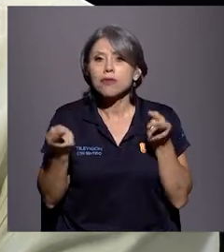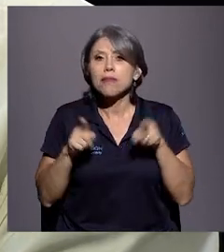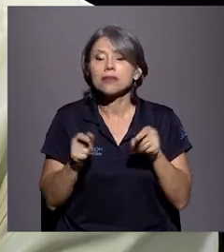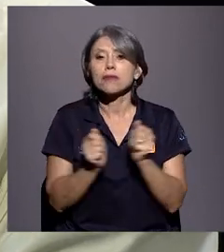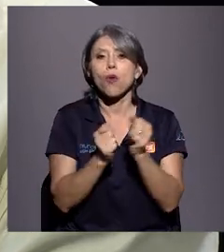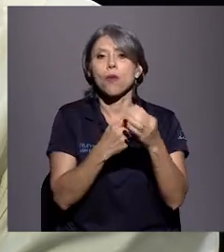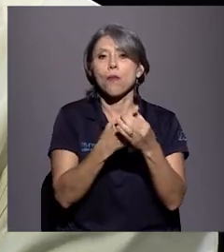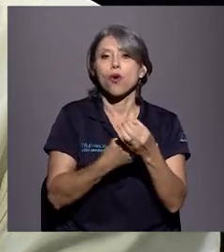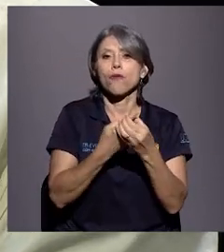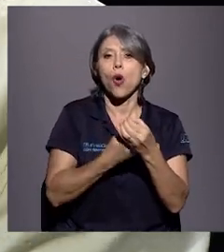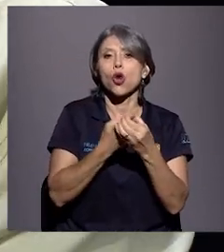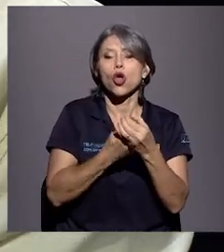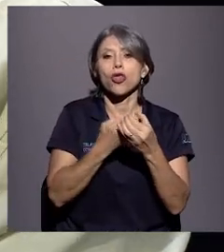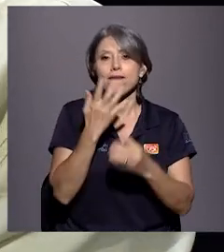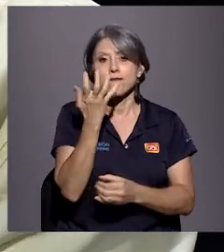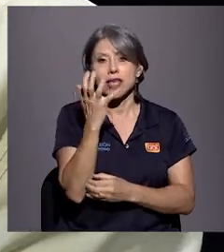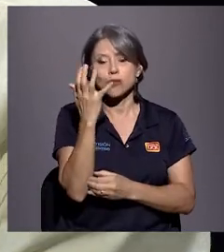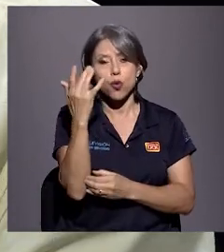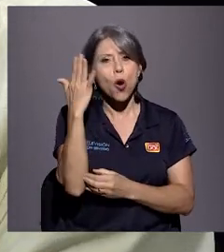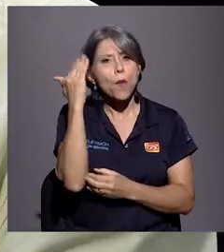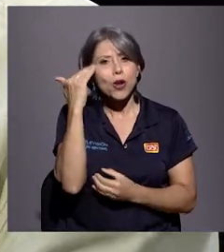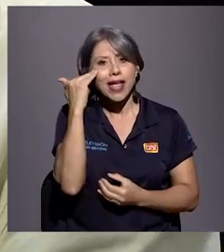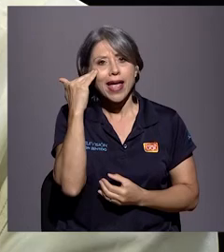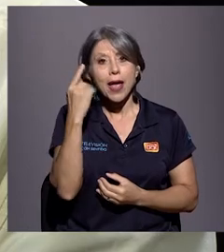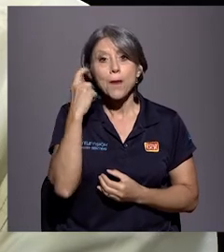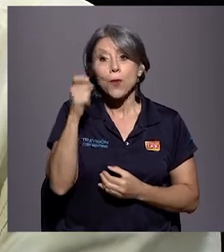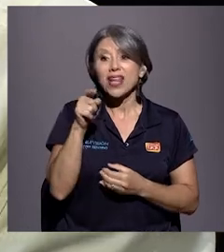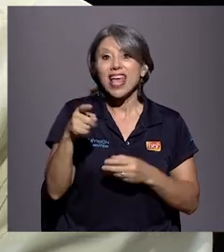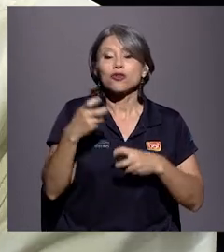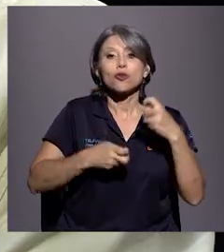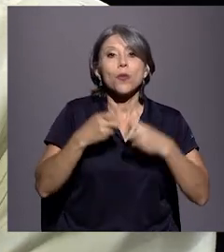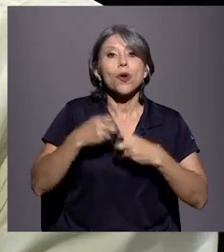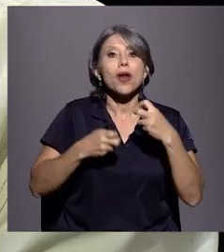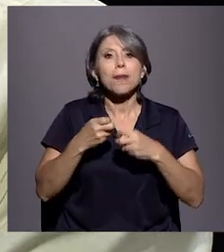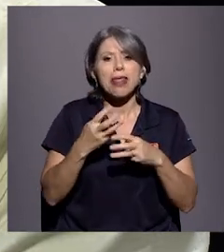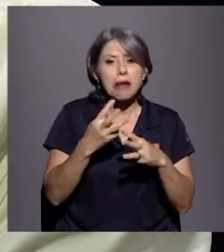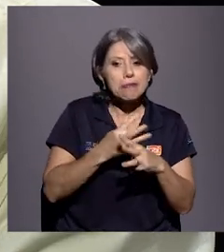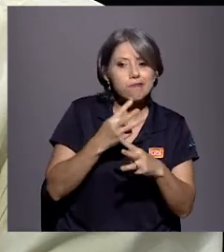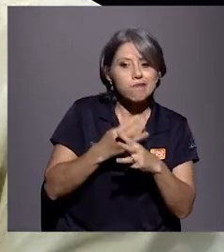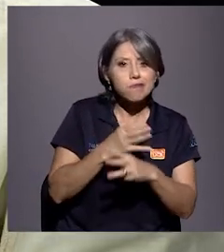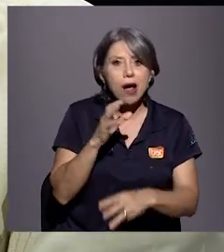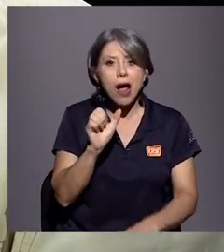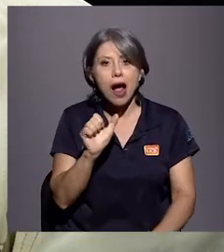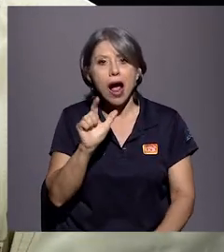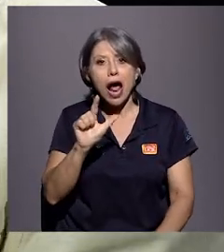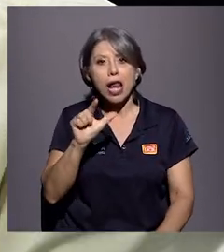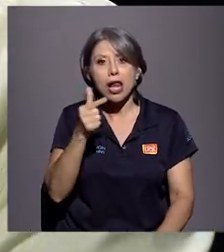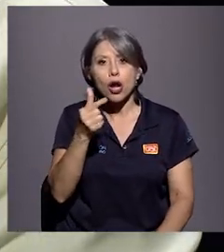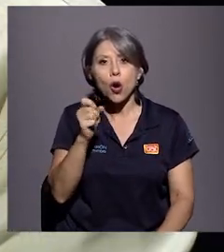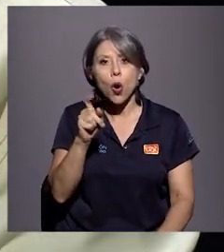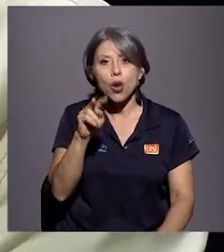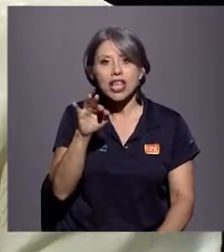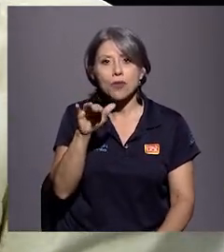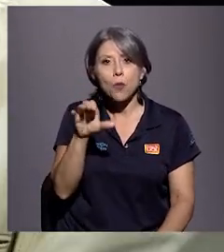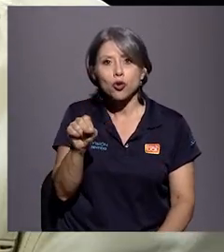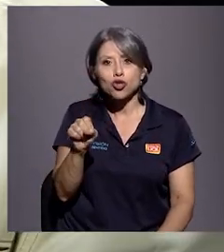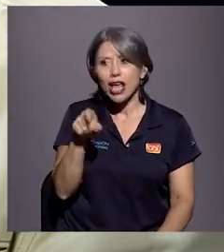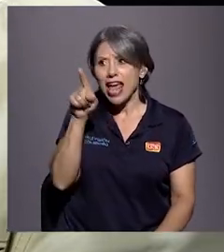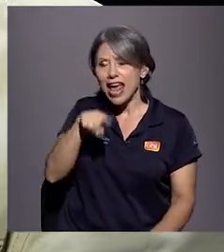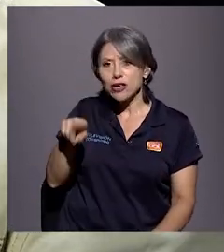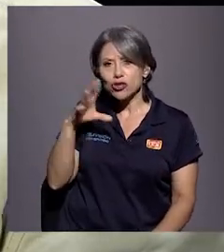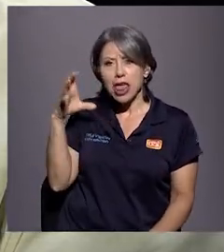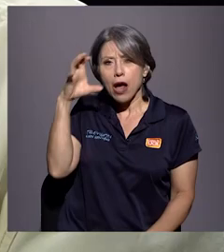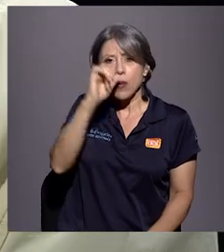del Facebook. ¿Por qué? Porque exactamente es el problema del algoritmo, o sea, cómo se crían las preferencias y manipulan las